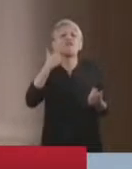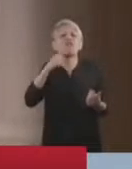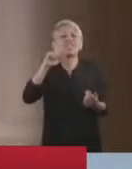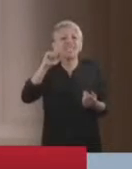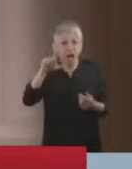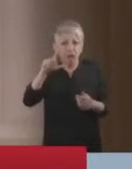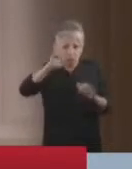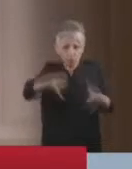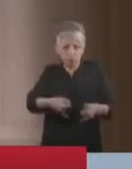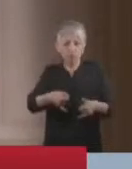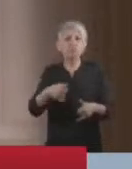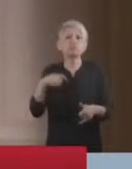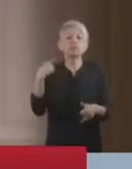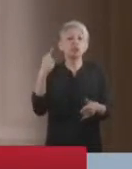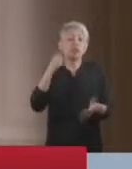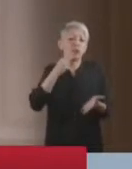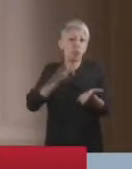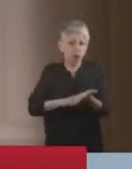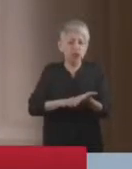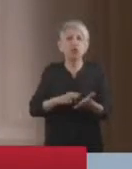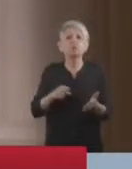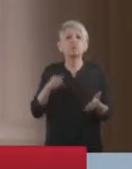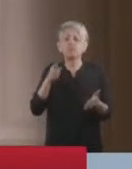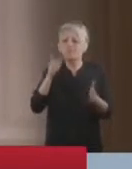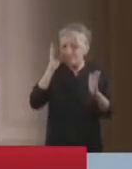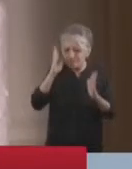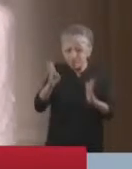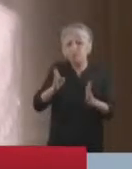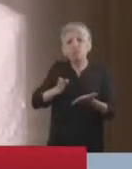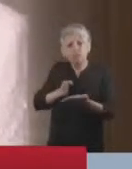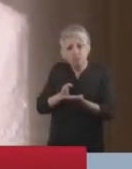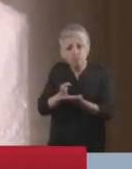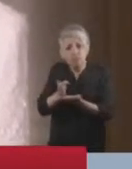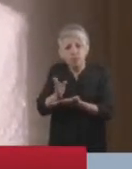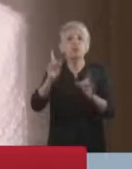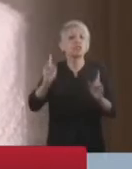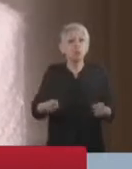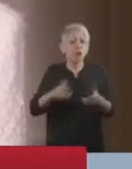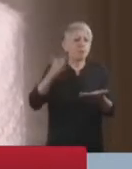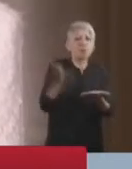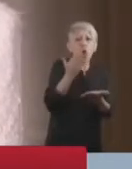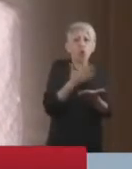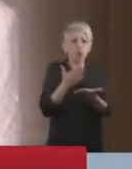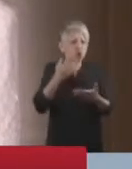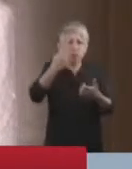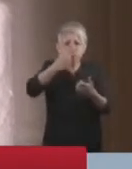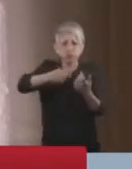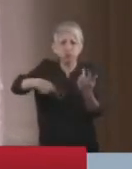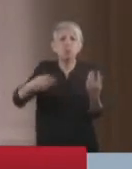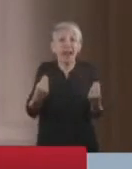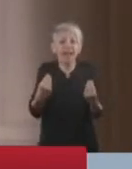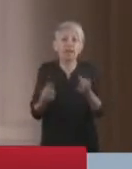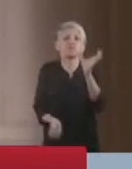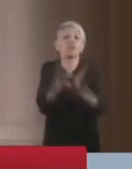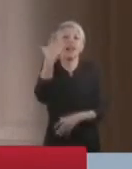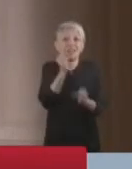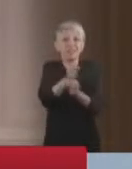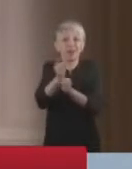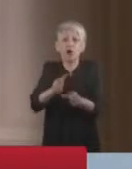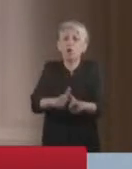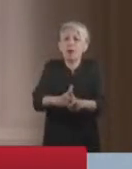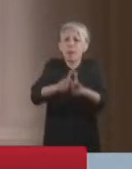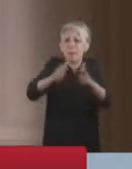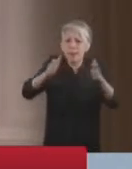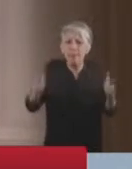propios. Tal cual. Uno acordó una obra en el marco del Fondo de Infraestructura Municipal a fin del año pasado por 100 y vos